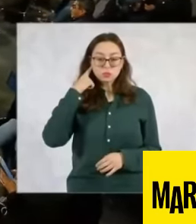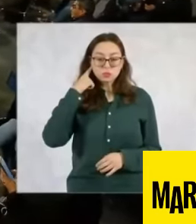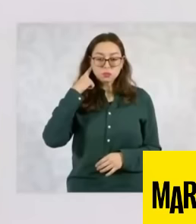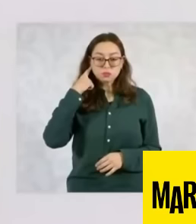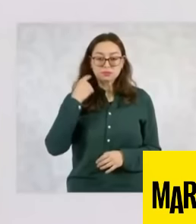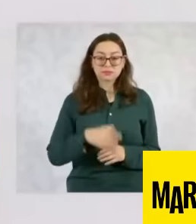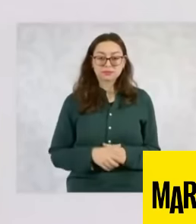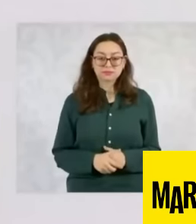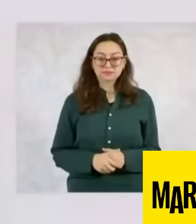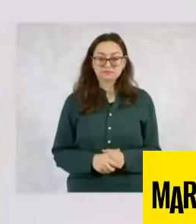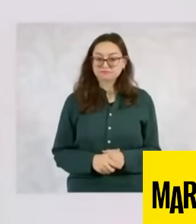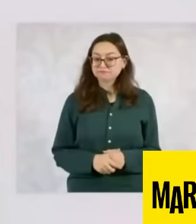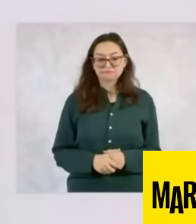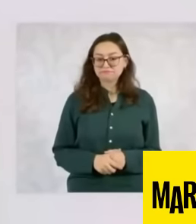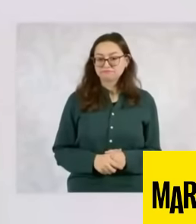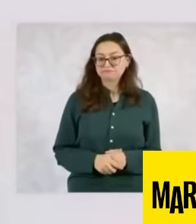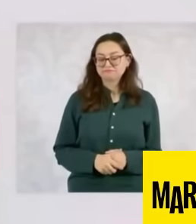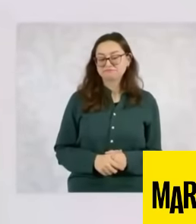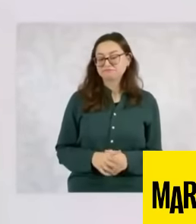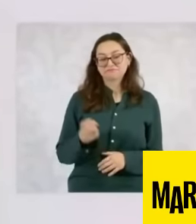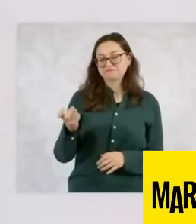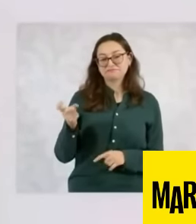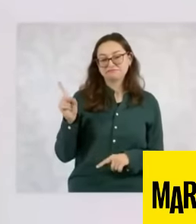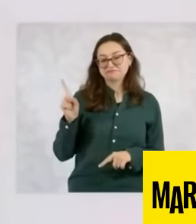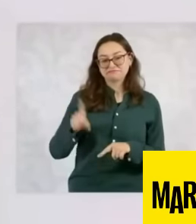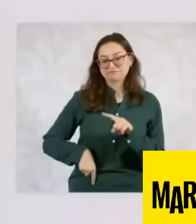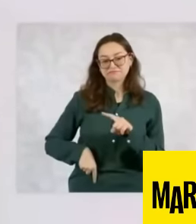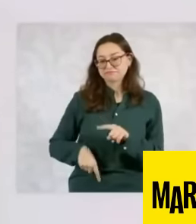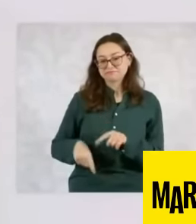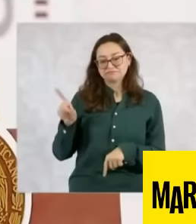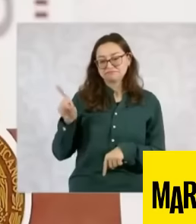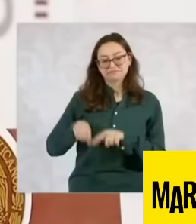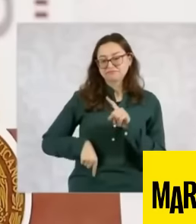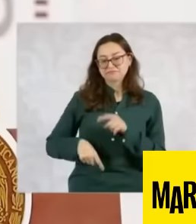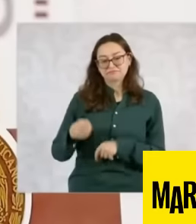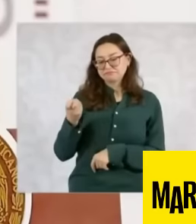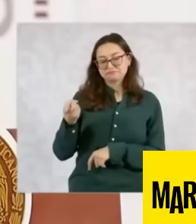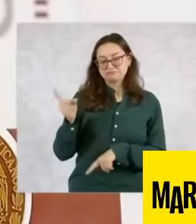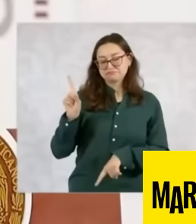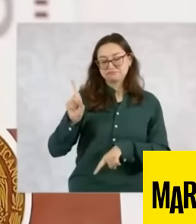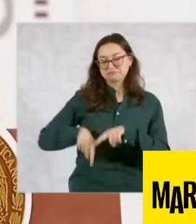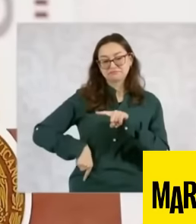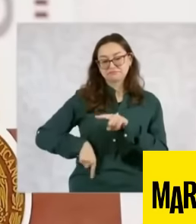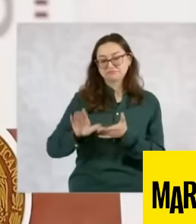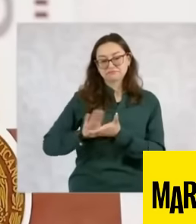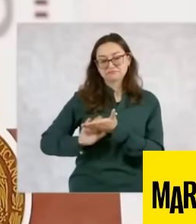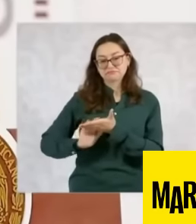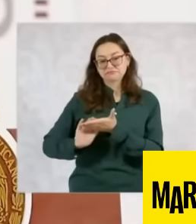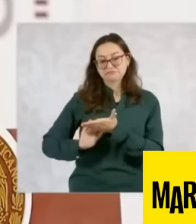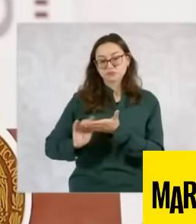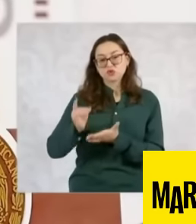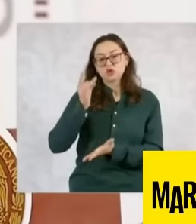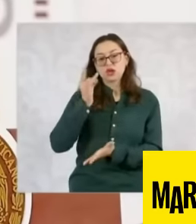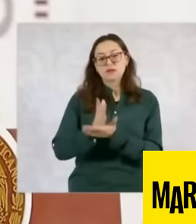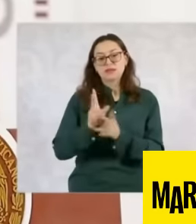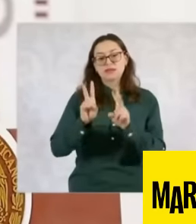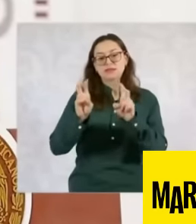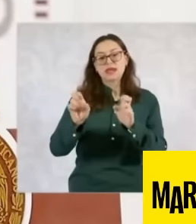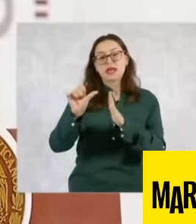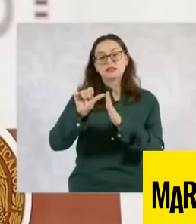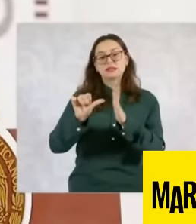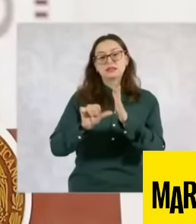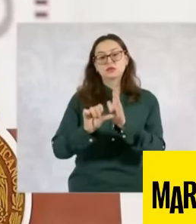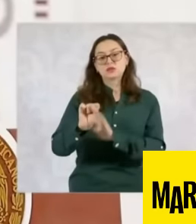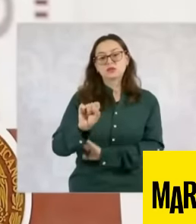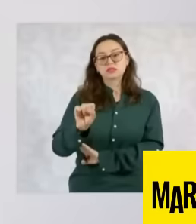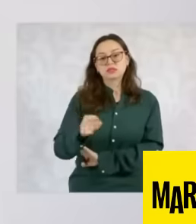que esa parte la quitaron que nada más queda esta parte de el artículo 61 inciso un que